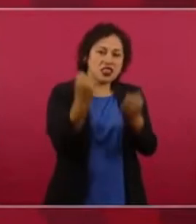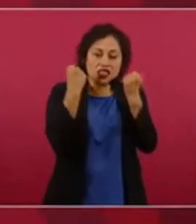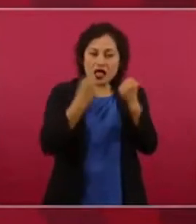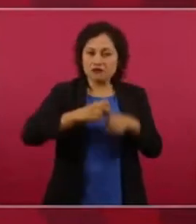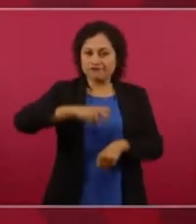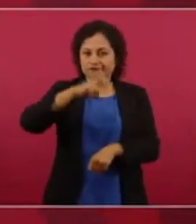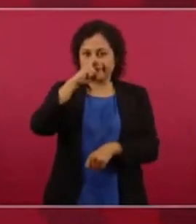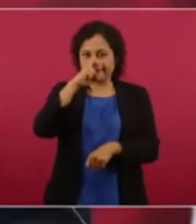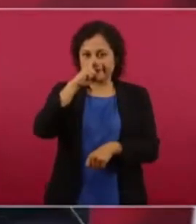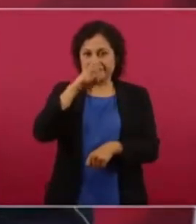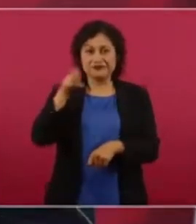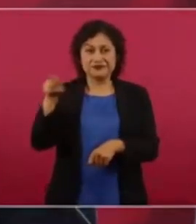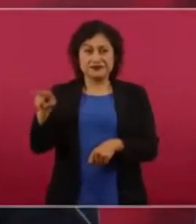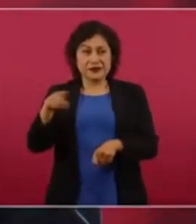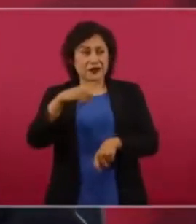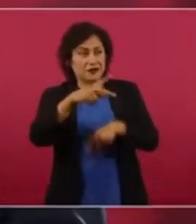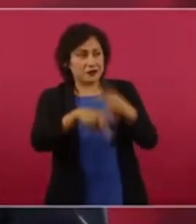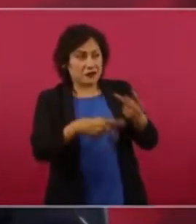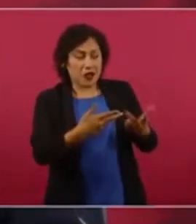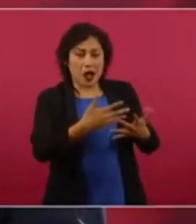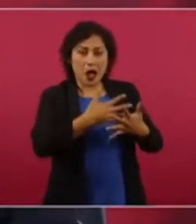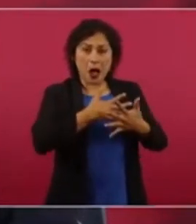no le tienen amor al pueblo.